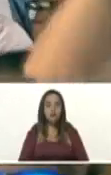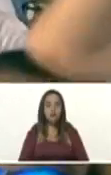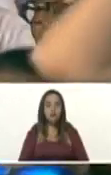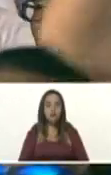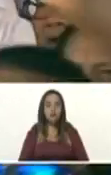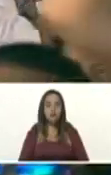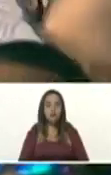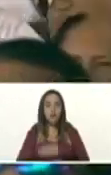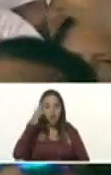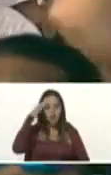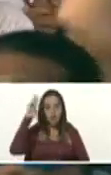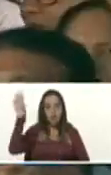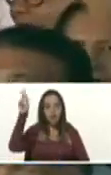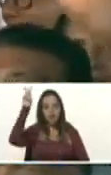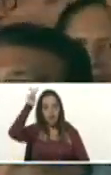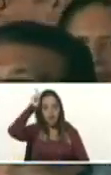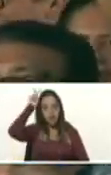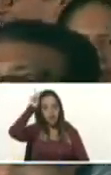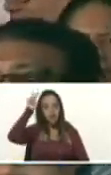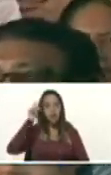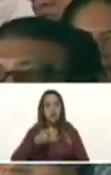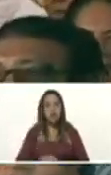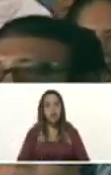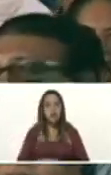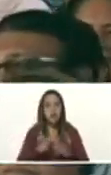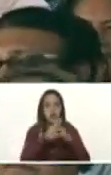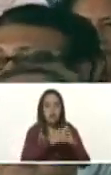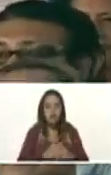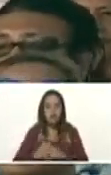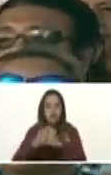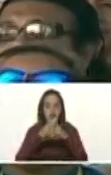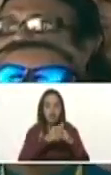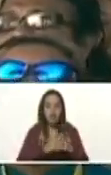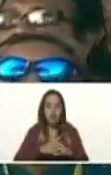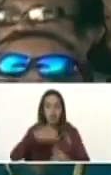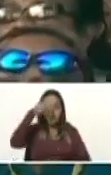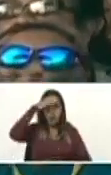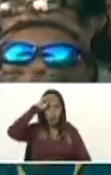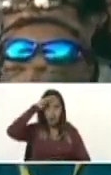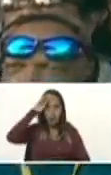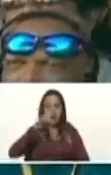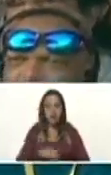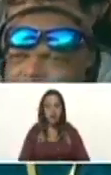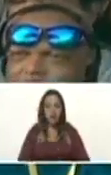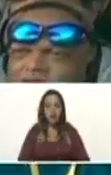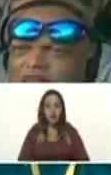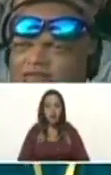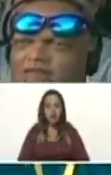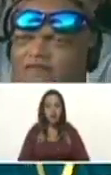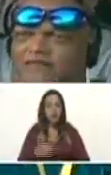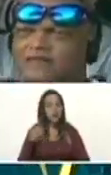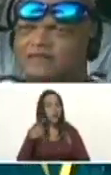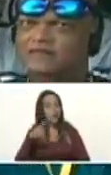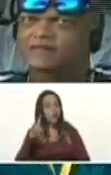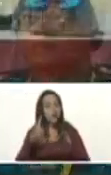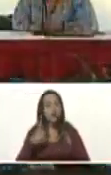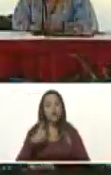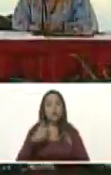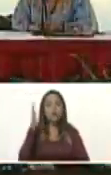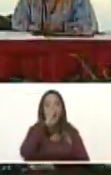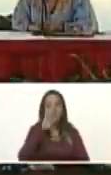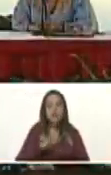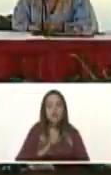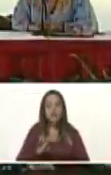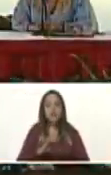De México, de Perú, de Estados Unidos, de Cuba, Honduras, Brasil, El